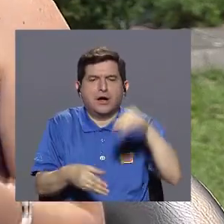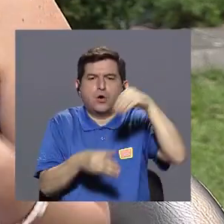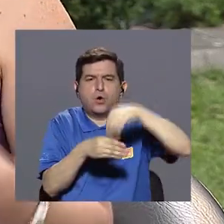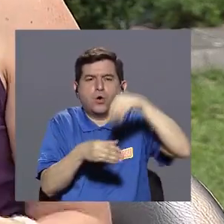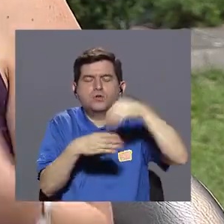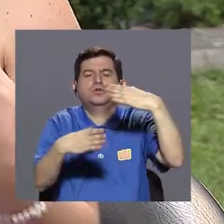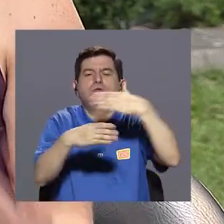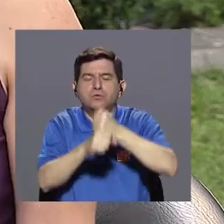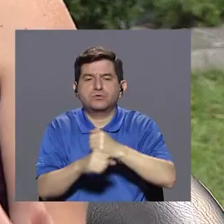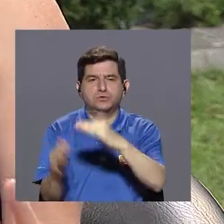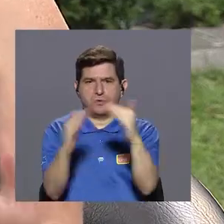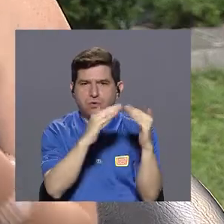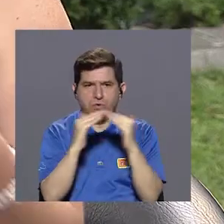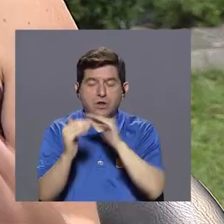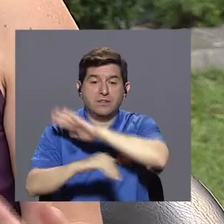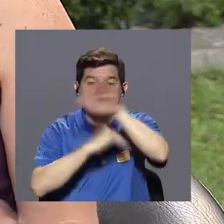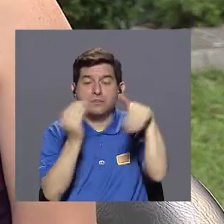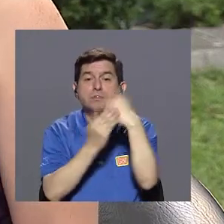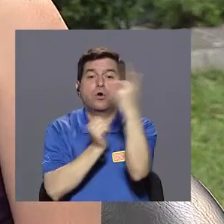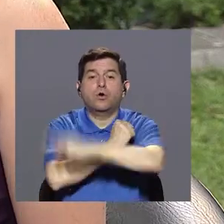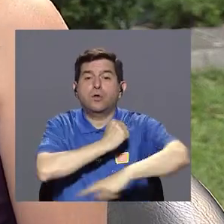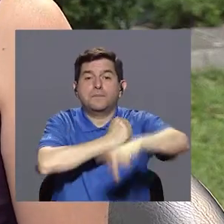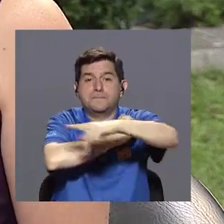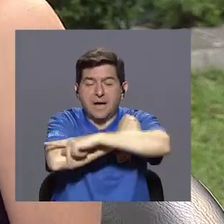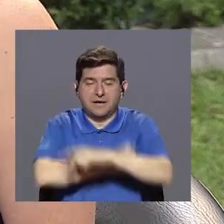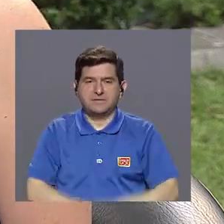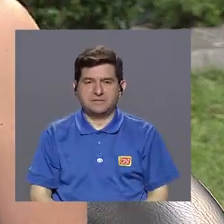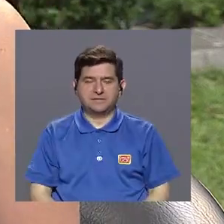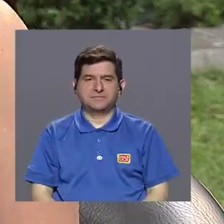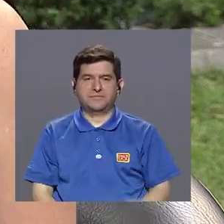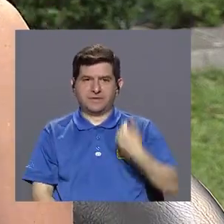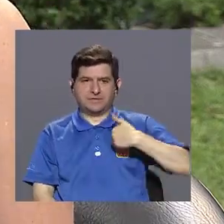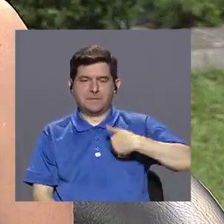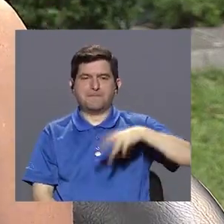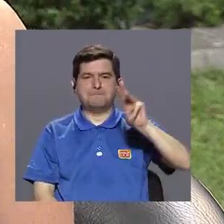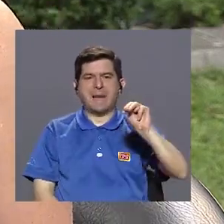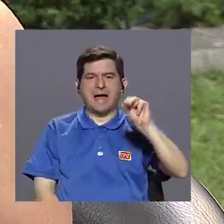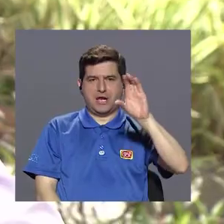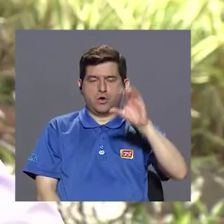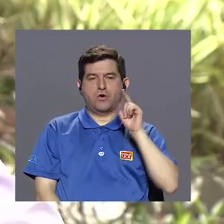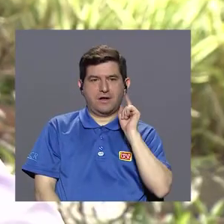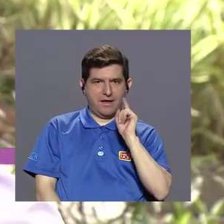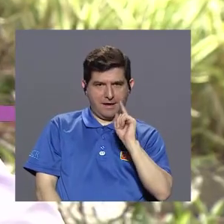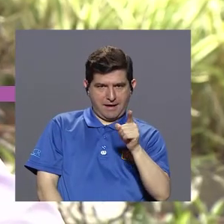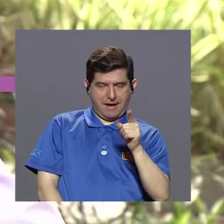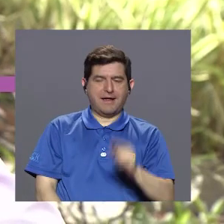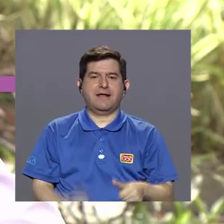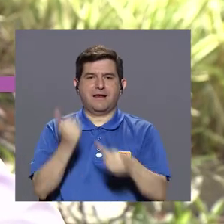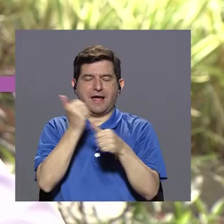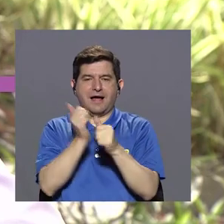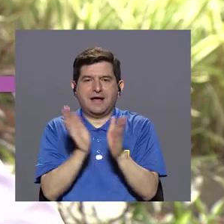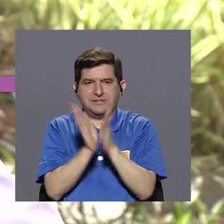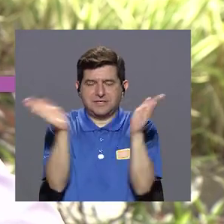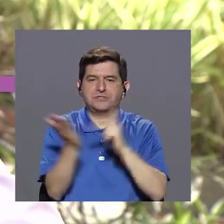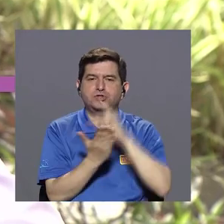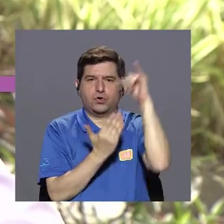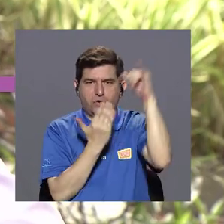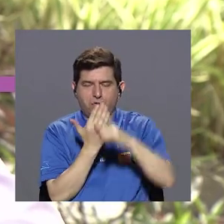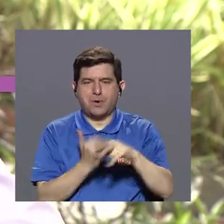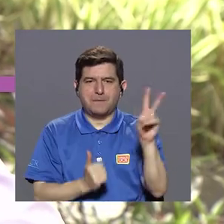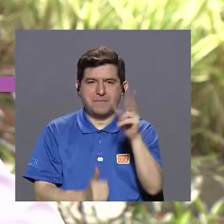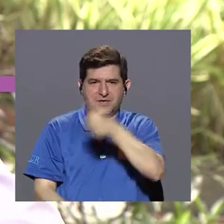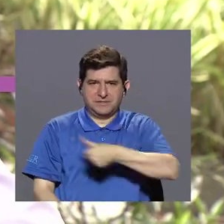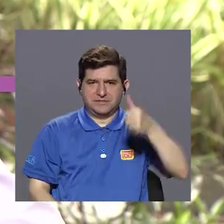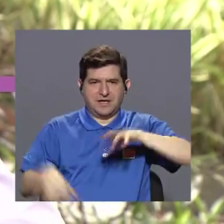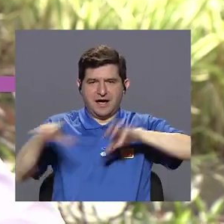el aporte que hace a la comunidad de todo el país. Por eso está con nosotros el señor Maynor Cordero, él es el asesor general de proyectos de